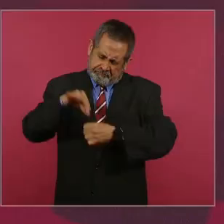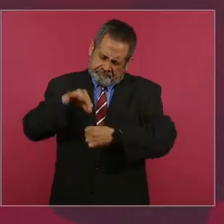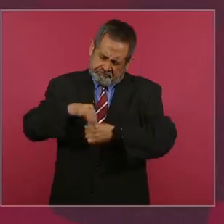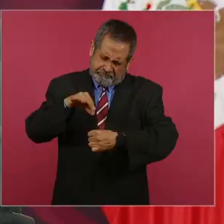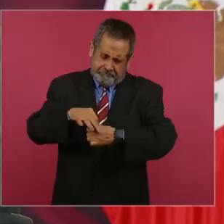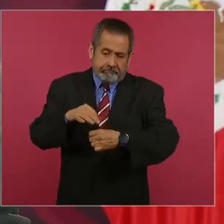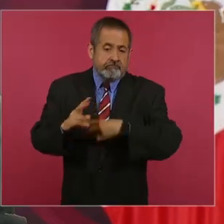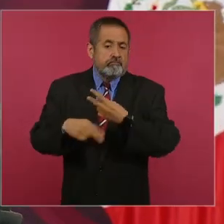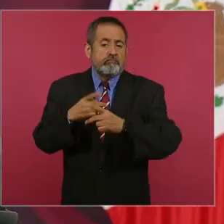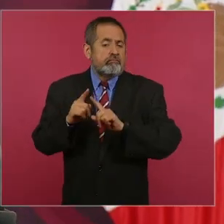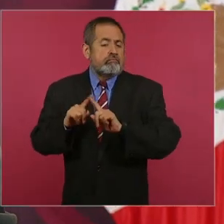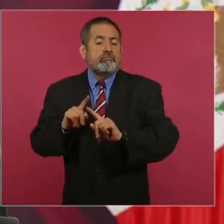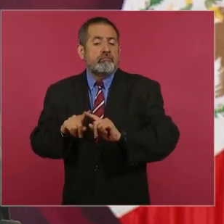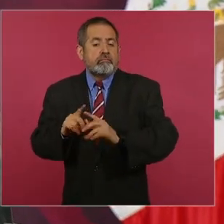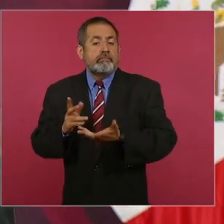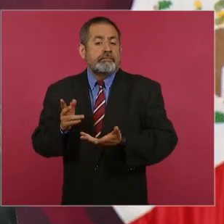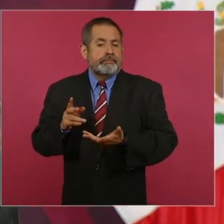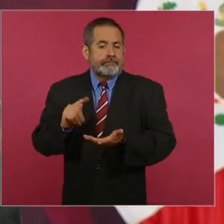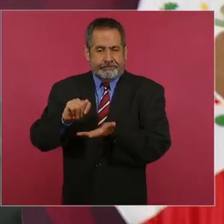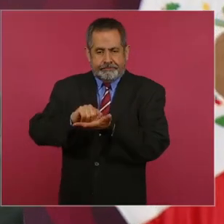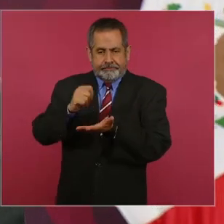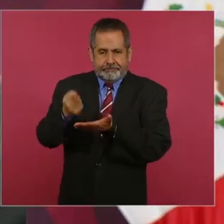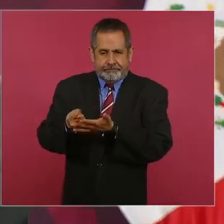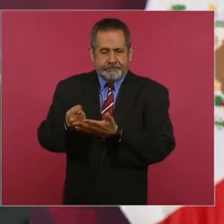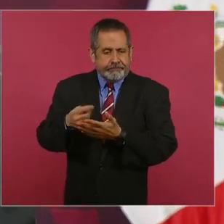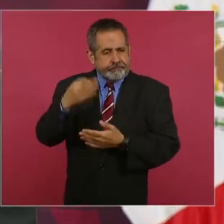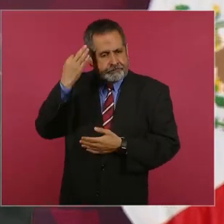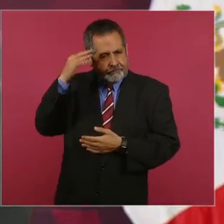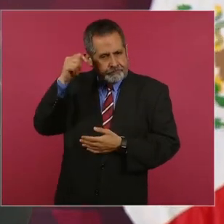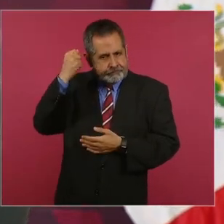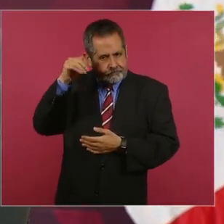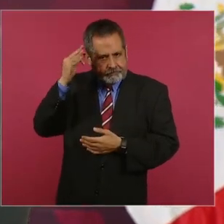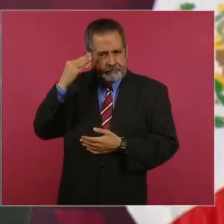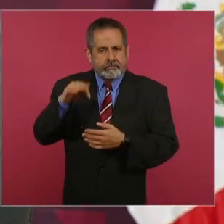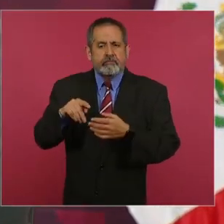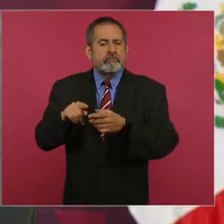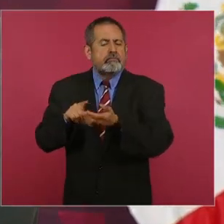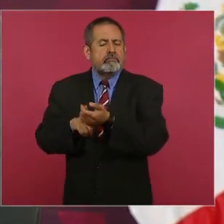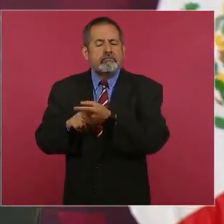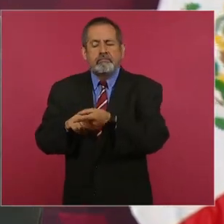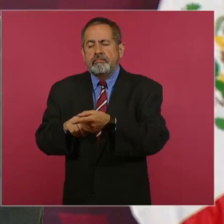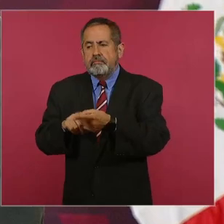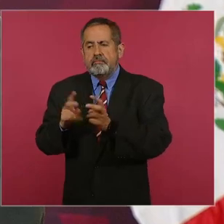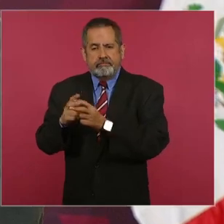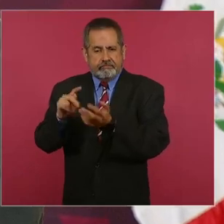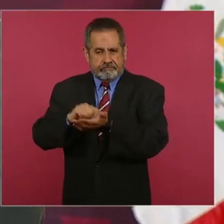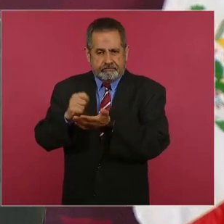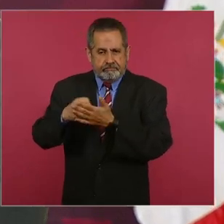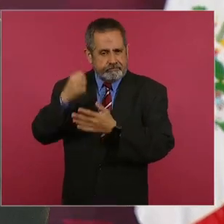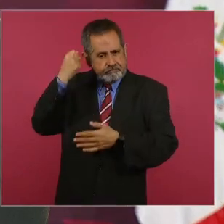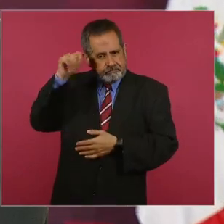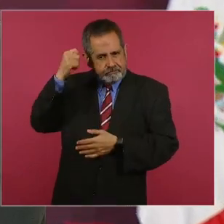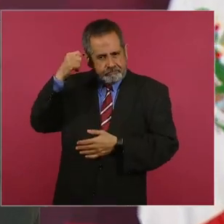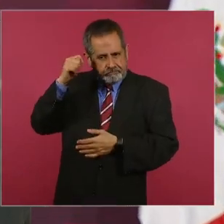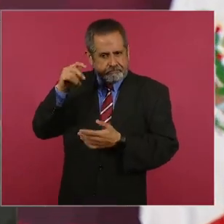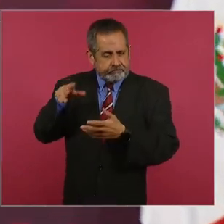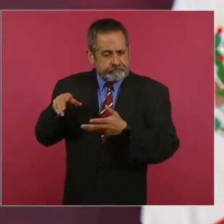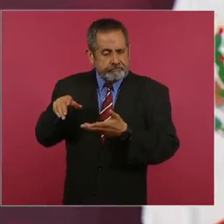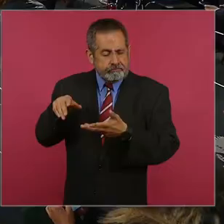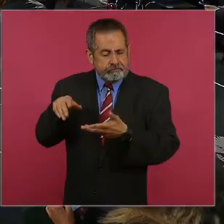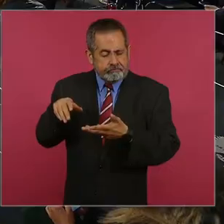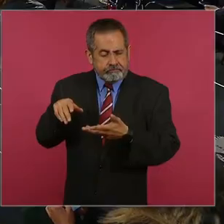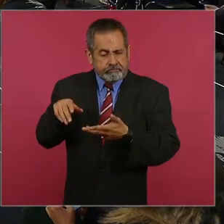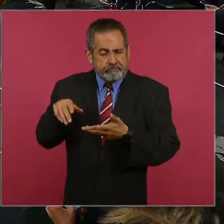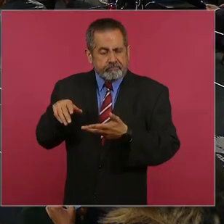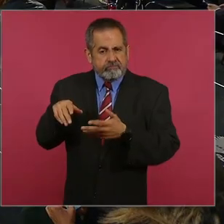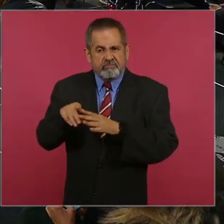elección fue en Tamaulipas a pesar de que había un ambiente de